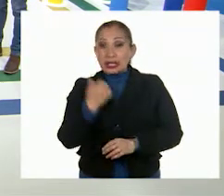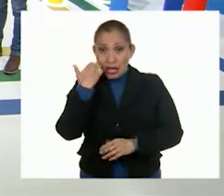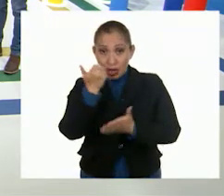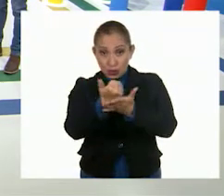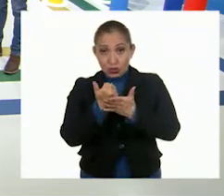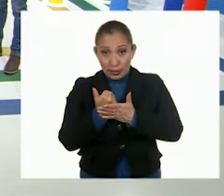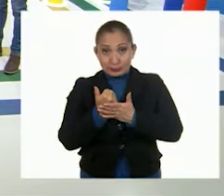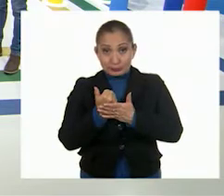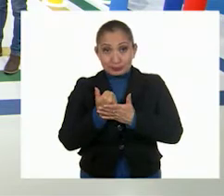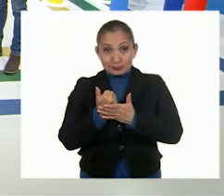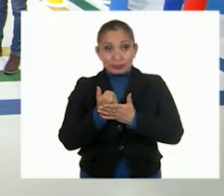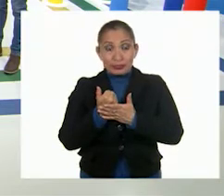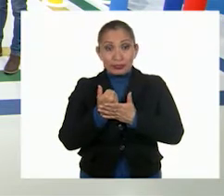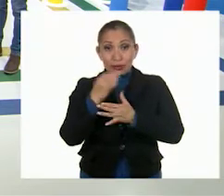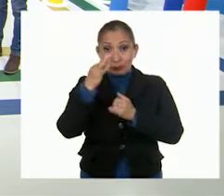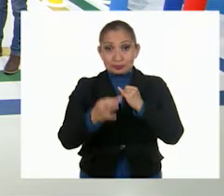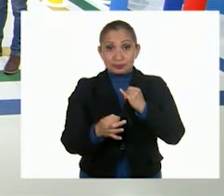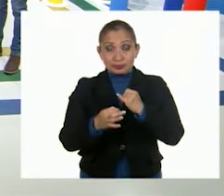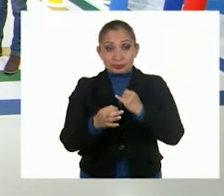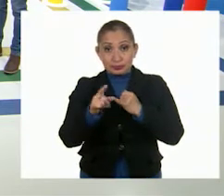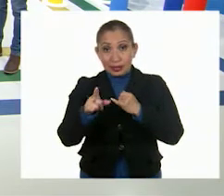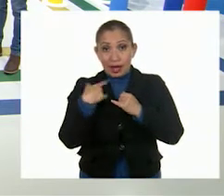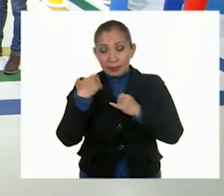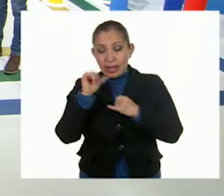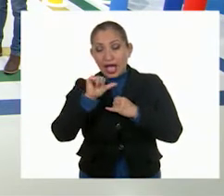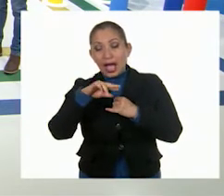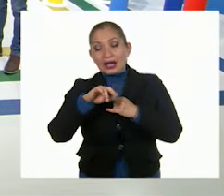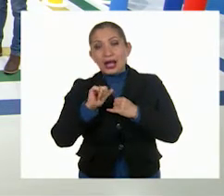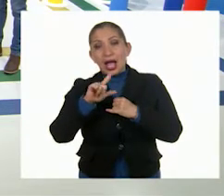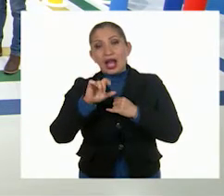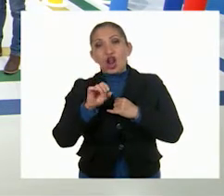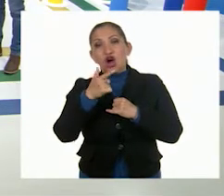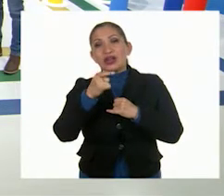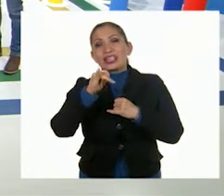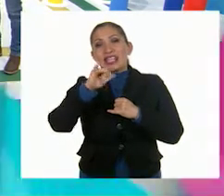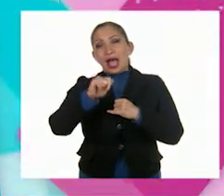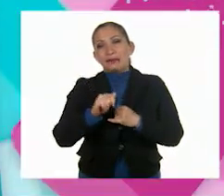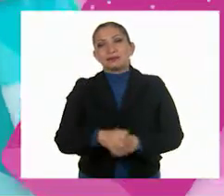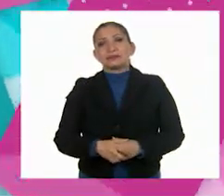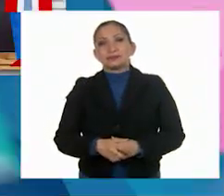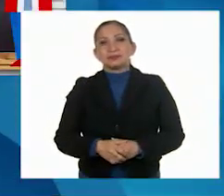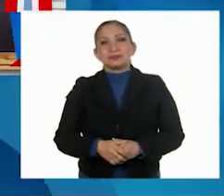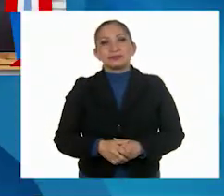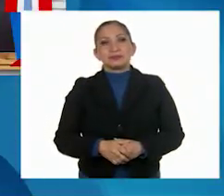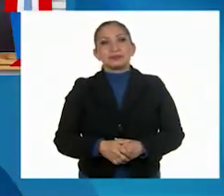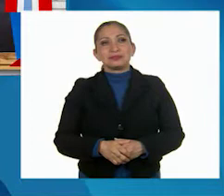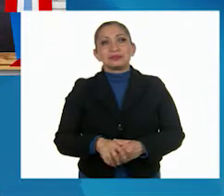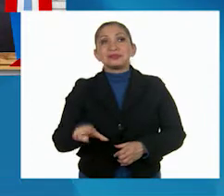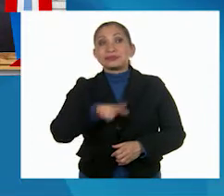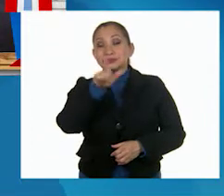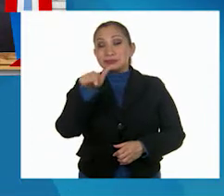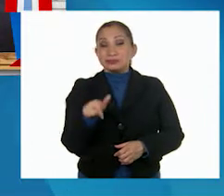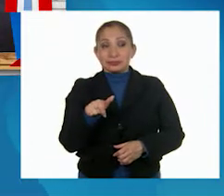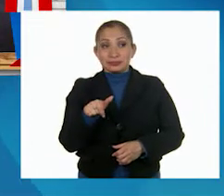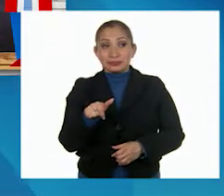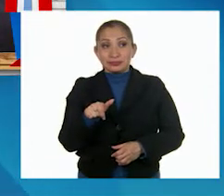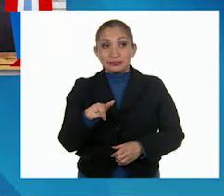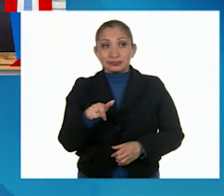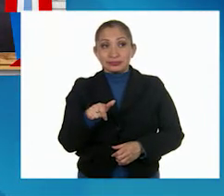ayudar con la siguiente analogía. Sí. Uh-huh. Claro que sí, maestro. Después sigue